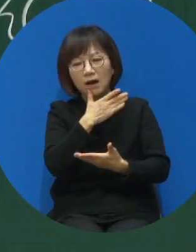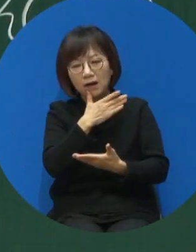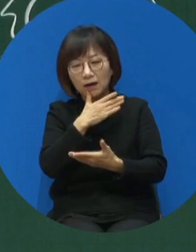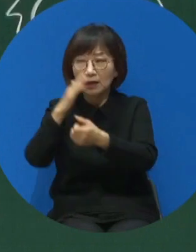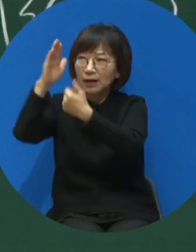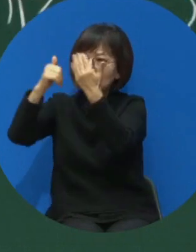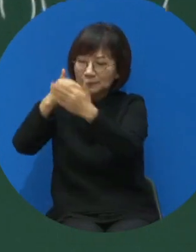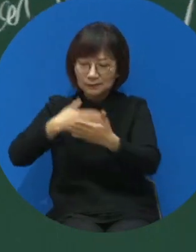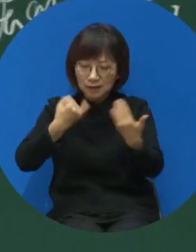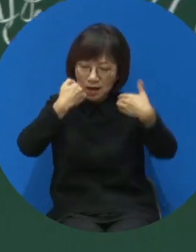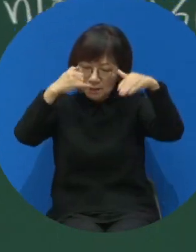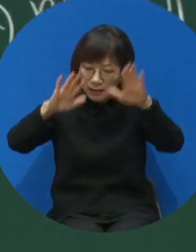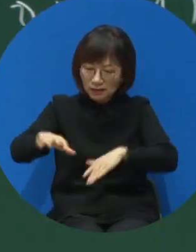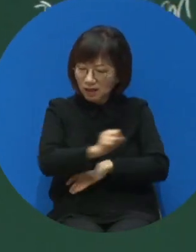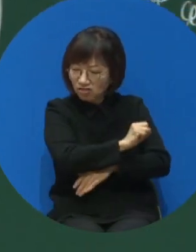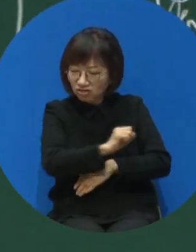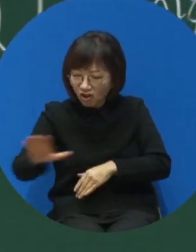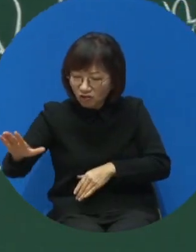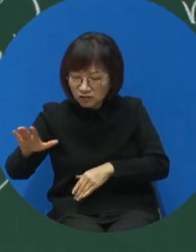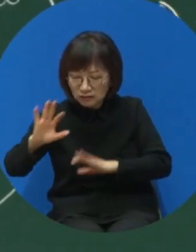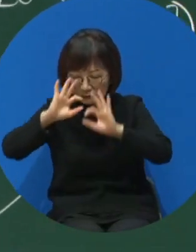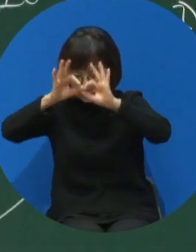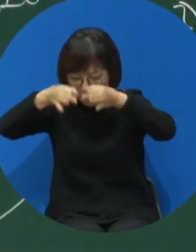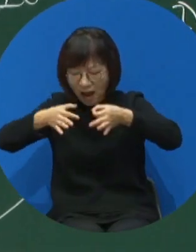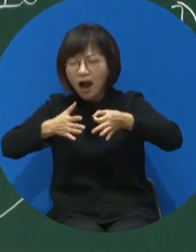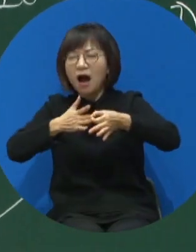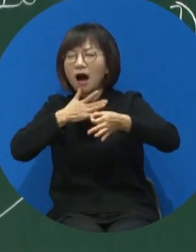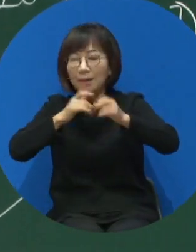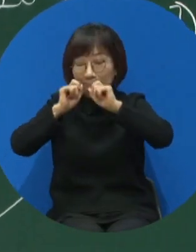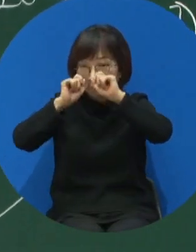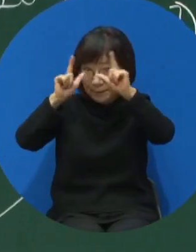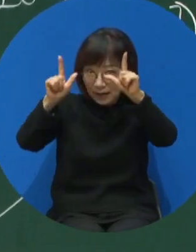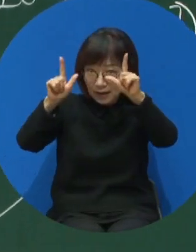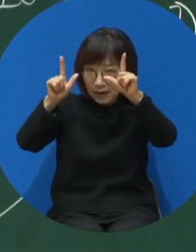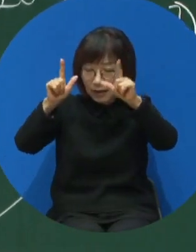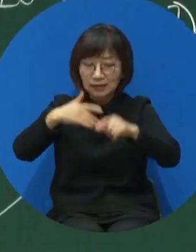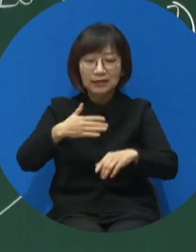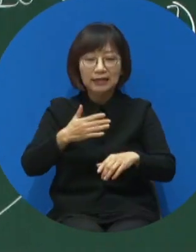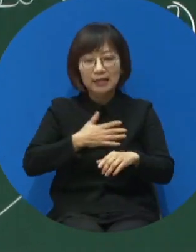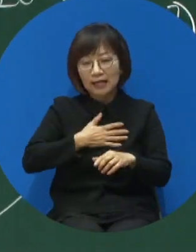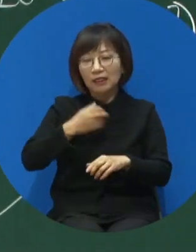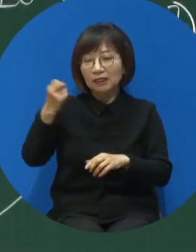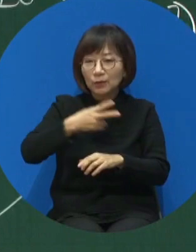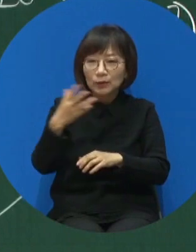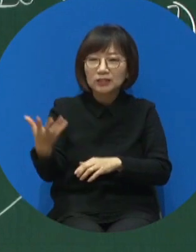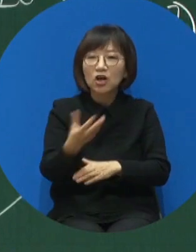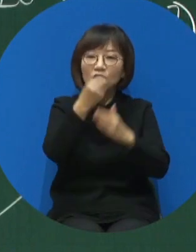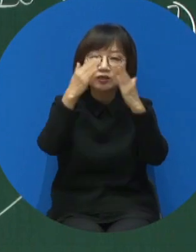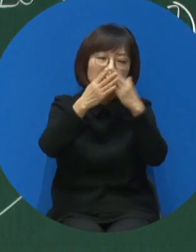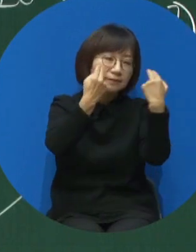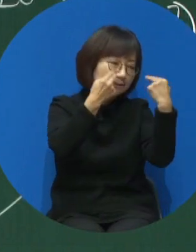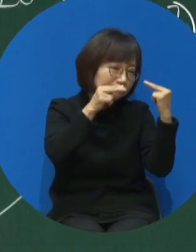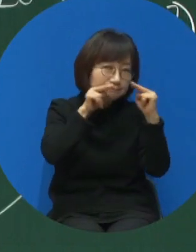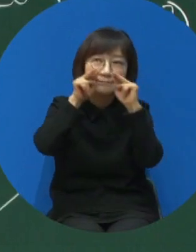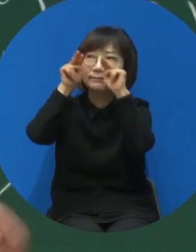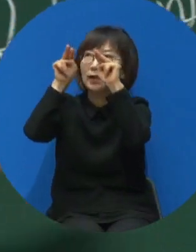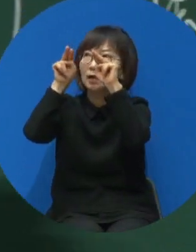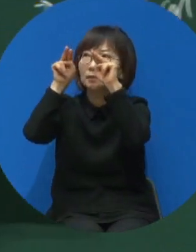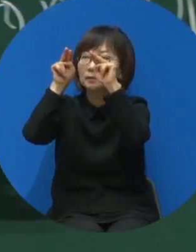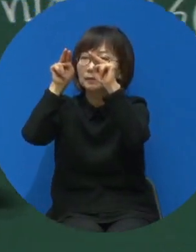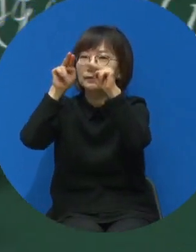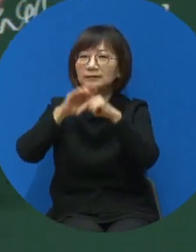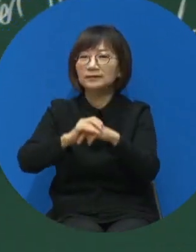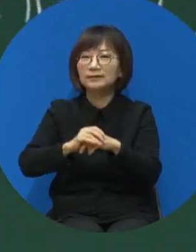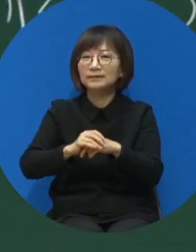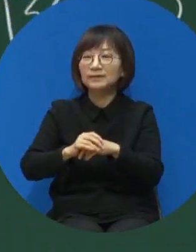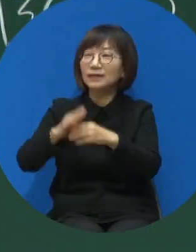me ha hecho estar en ese mar eso es la arrepentimiento verdadero del gas sin dolor barro vomitar yo estoy mirando hacia el templo a nanín